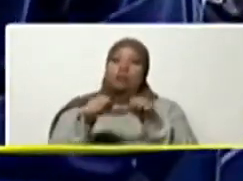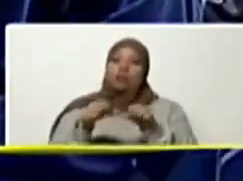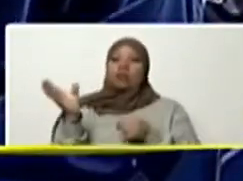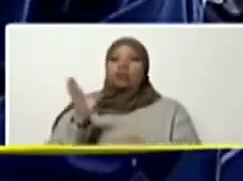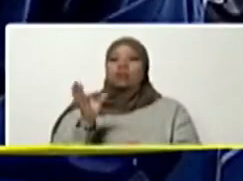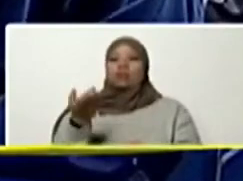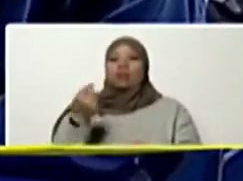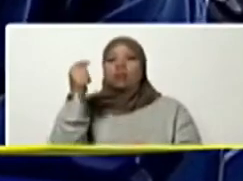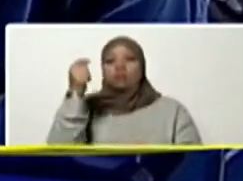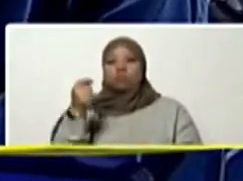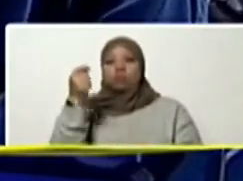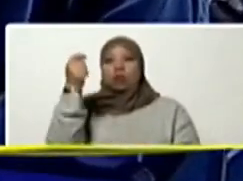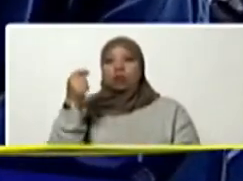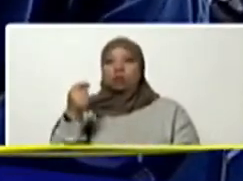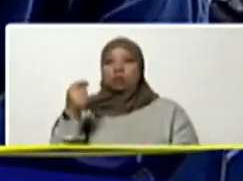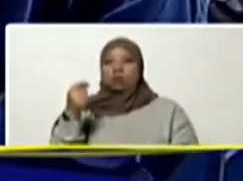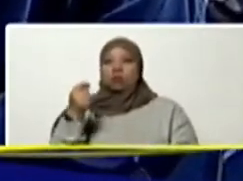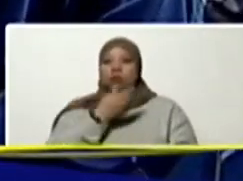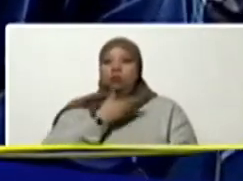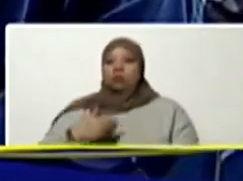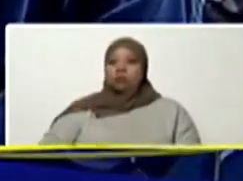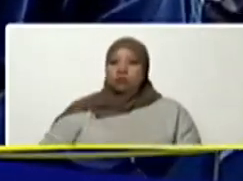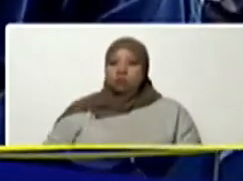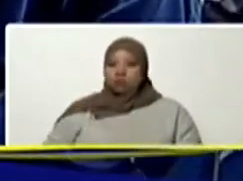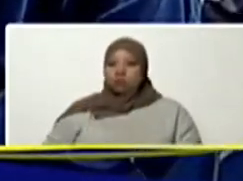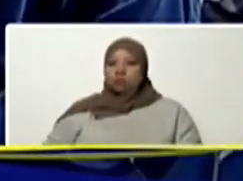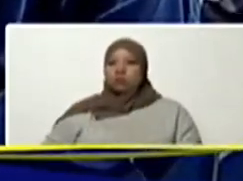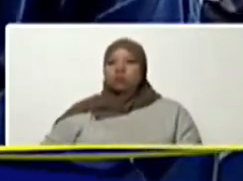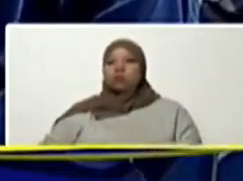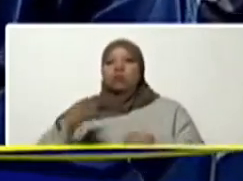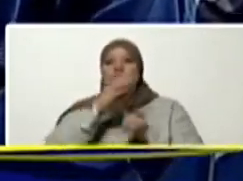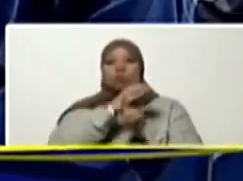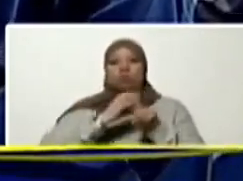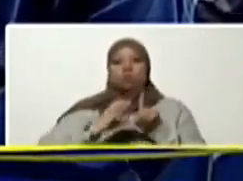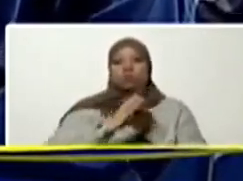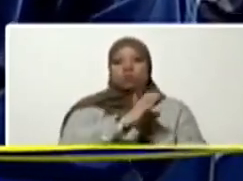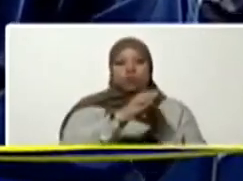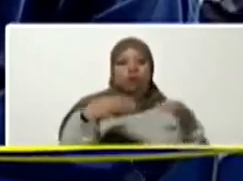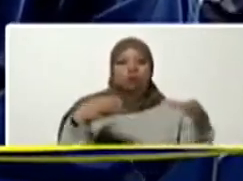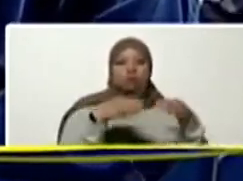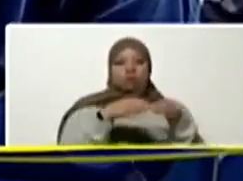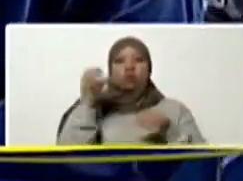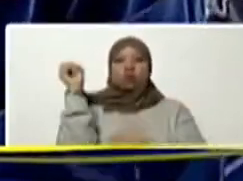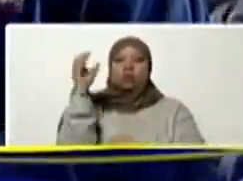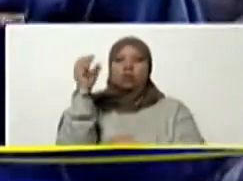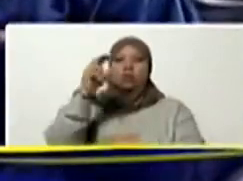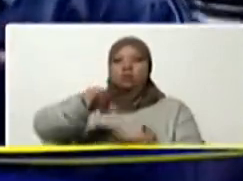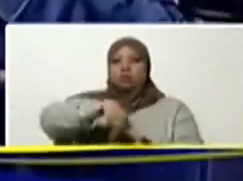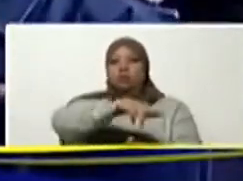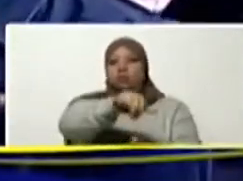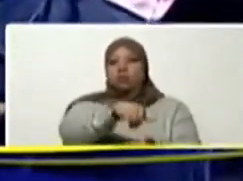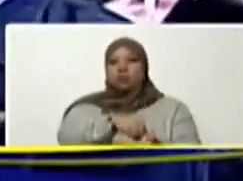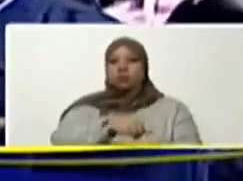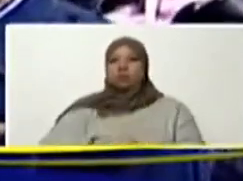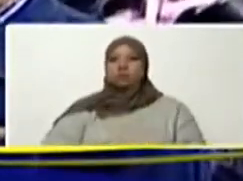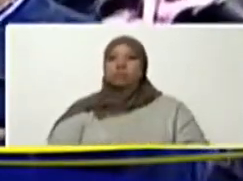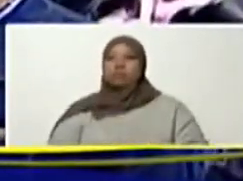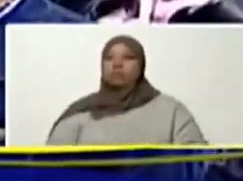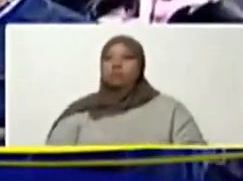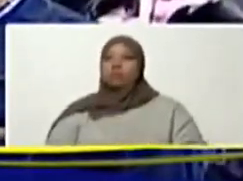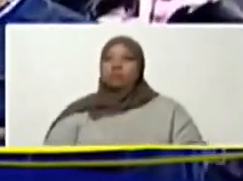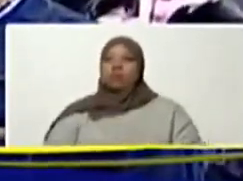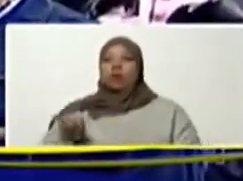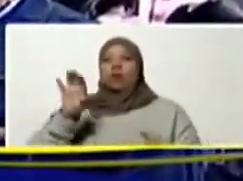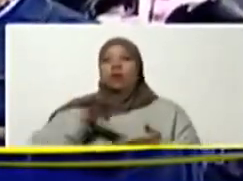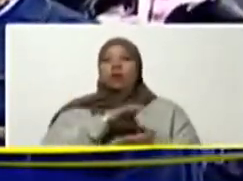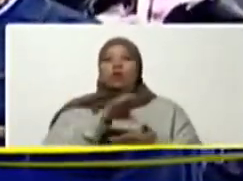al diputado presidente de la Comisión de Cultura de la Asamblea Nacional, el cantante